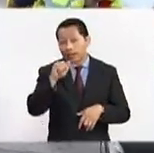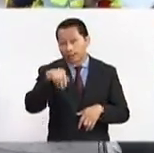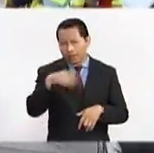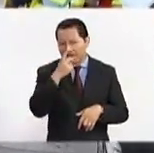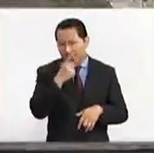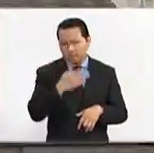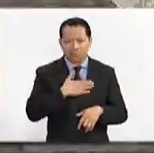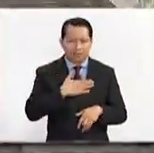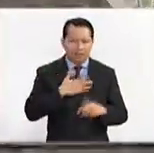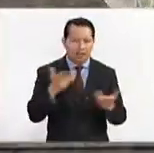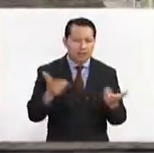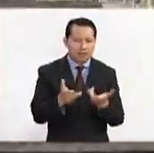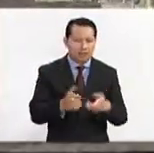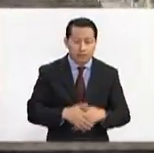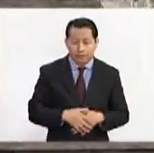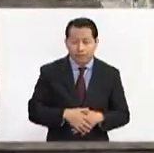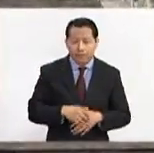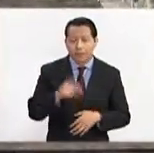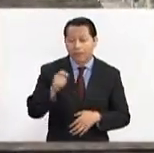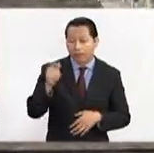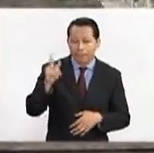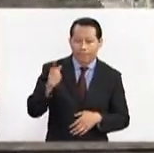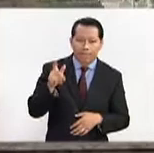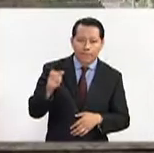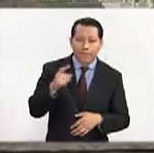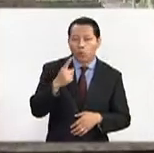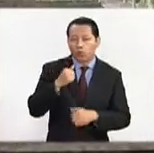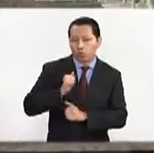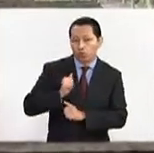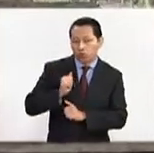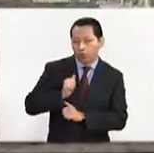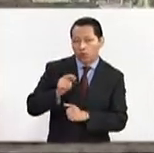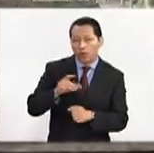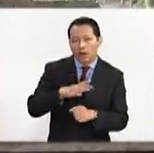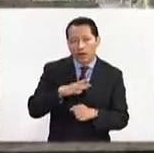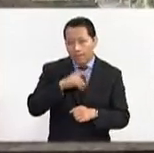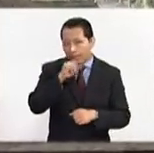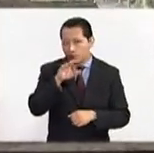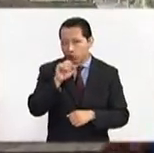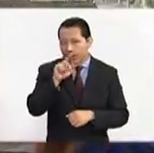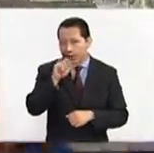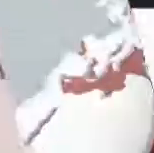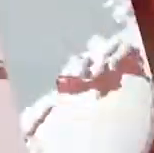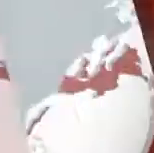atribuye la autoridad del atentado. El agresor fue abatido por un soldado de la Operación Centinela.